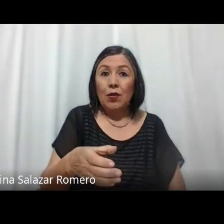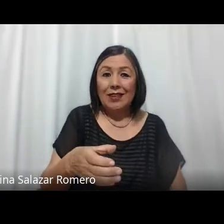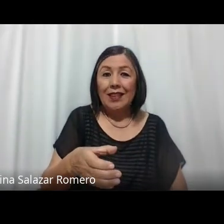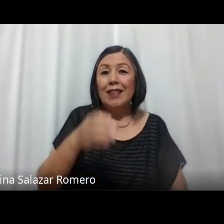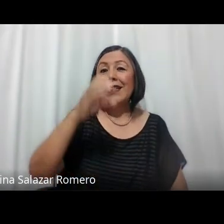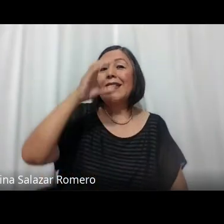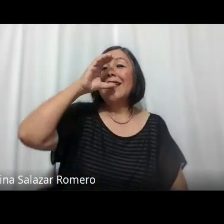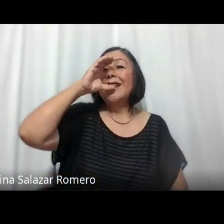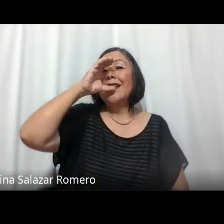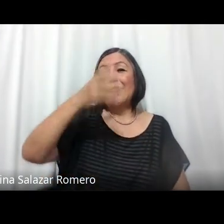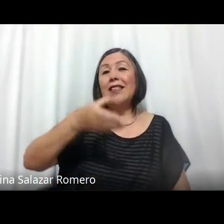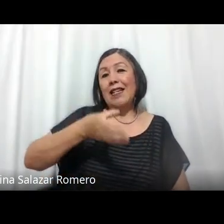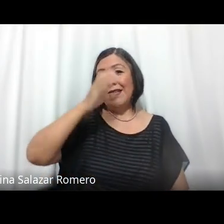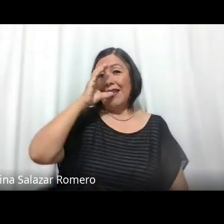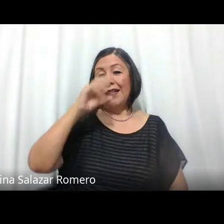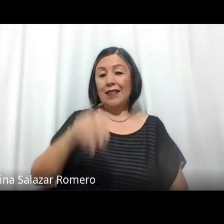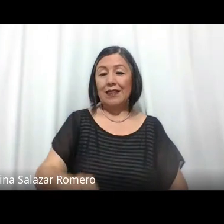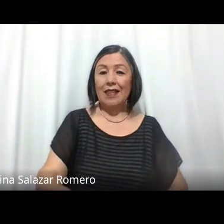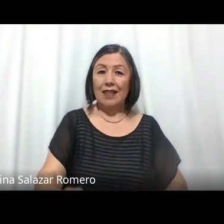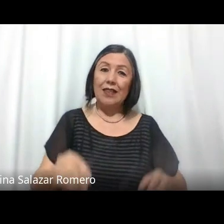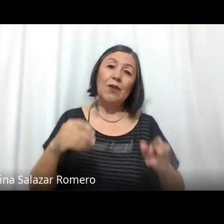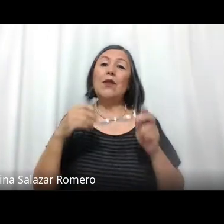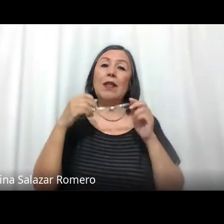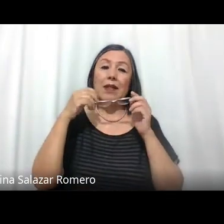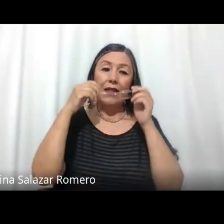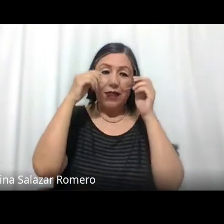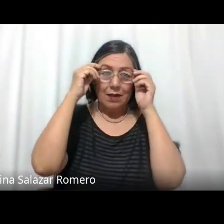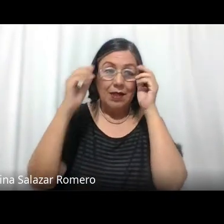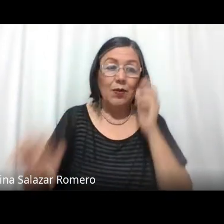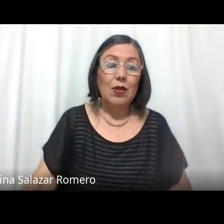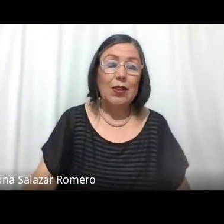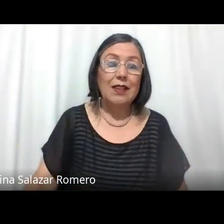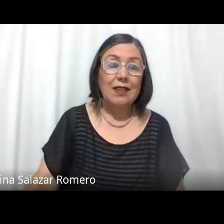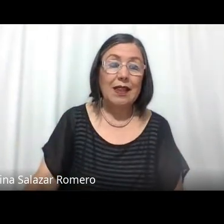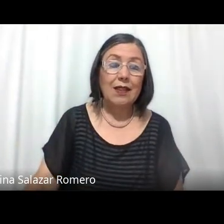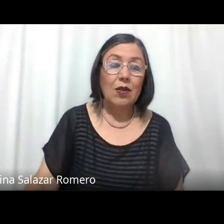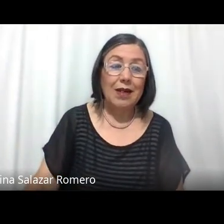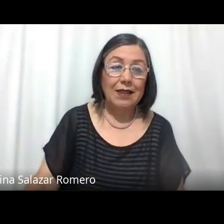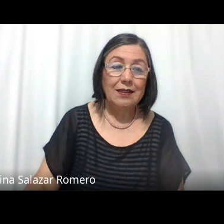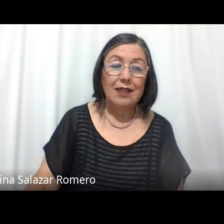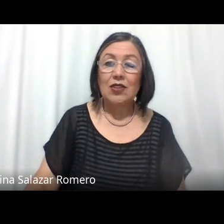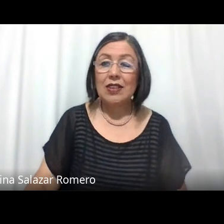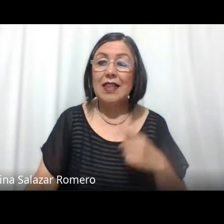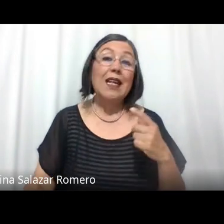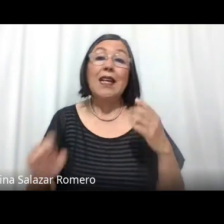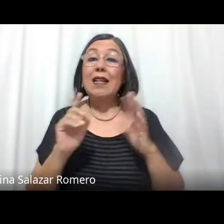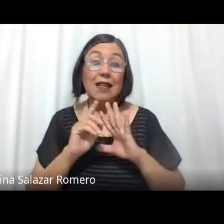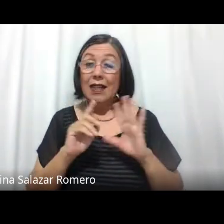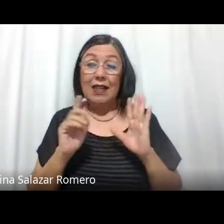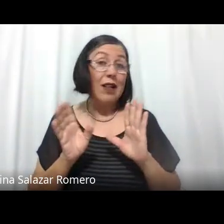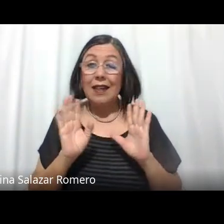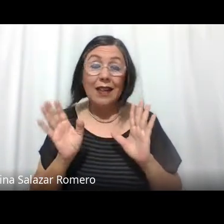verbo, ¿sí? Entonces ahí ya está incluido también el verbo tomar, ¿sí? Entonces